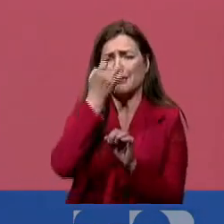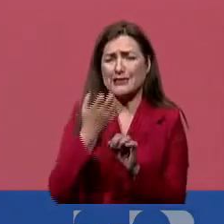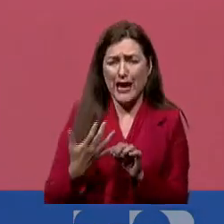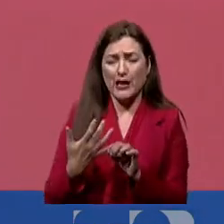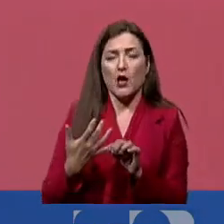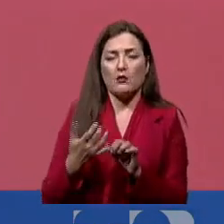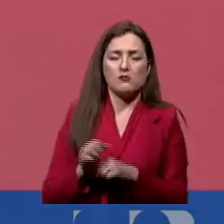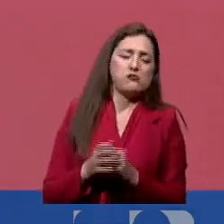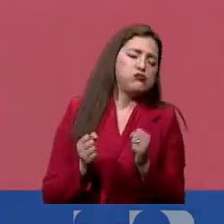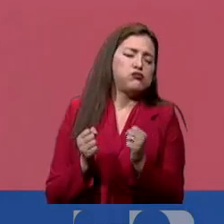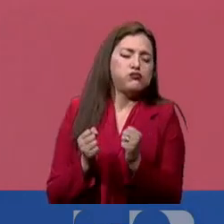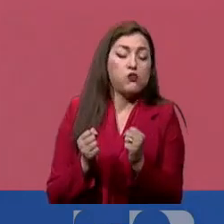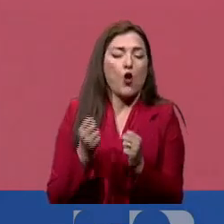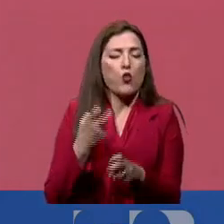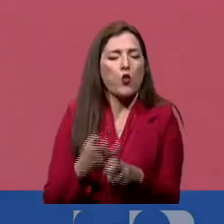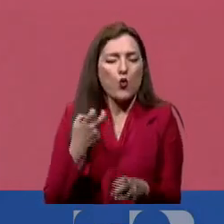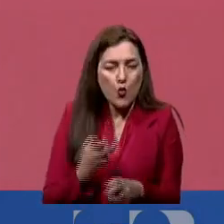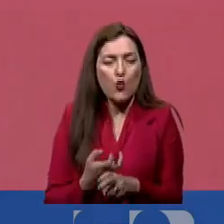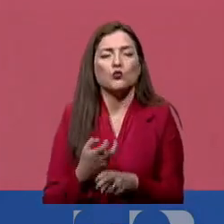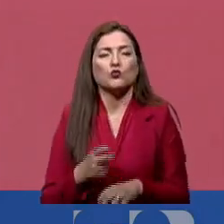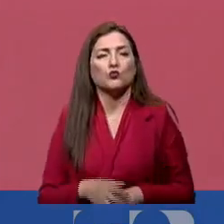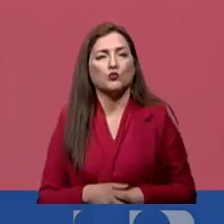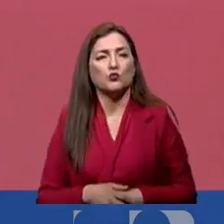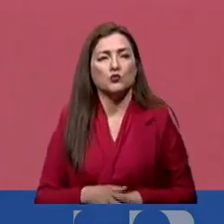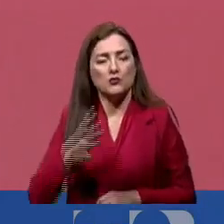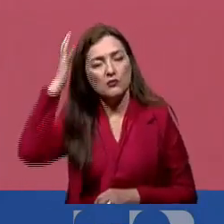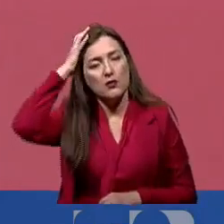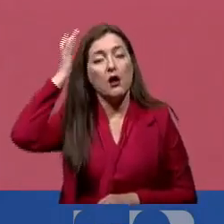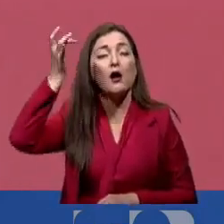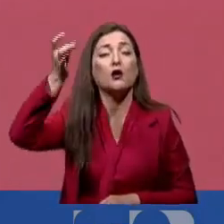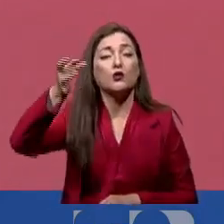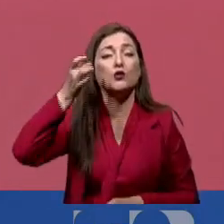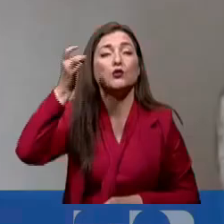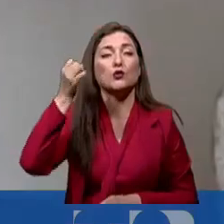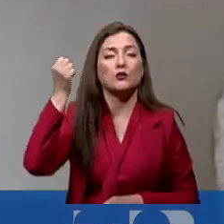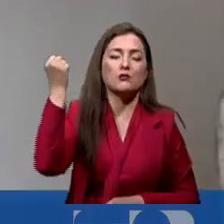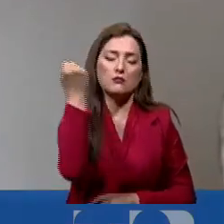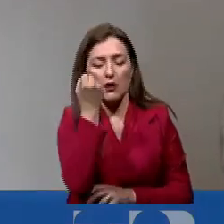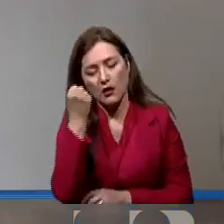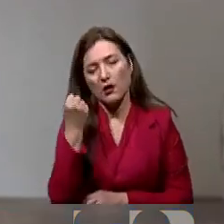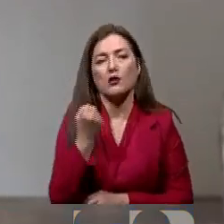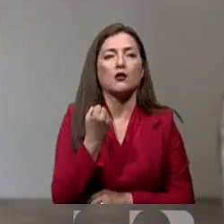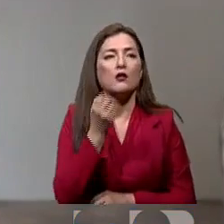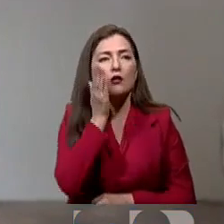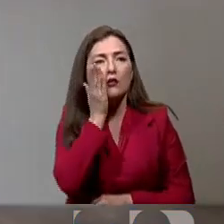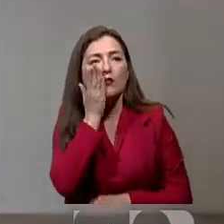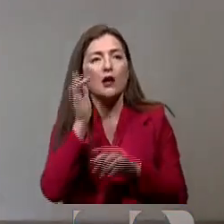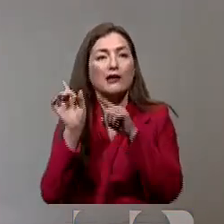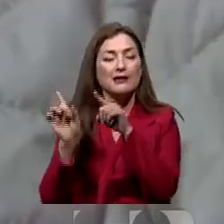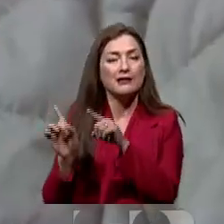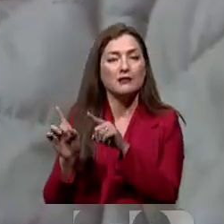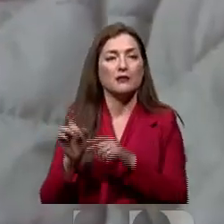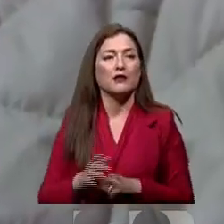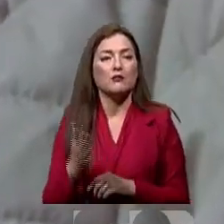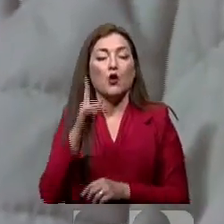Era duro la diálisis, la verdad. Salía mal con lo de la cabeza, con mareo. Su madre, Maritza Tamaint, señala